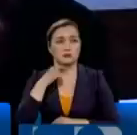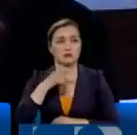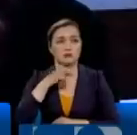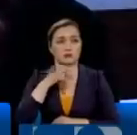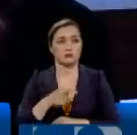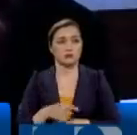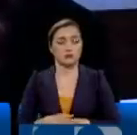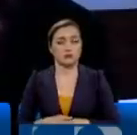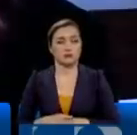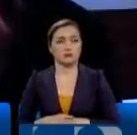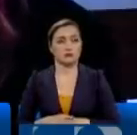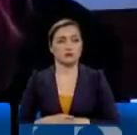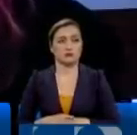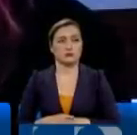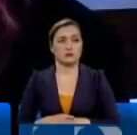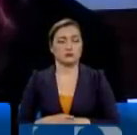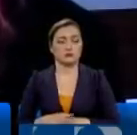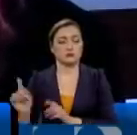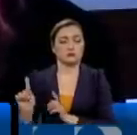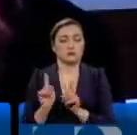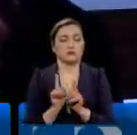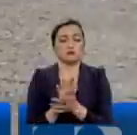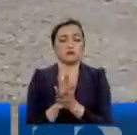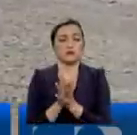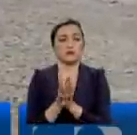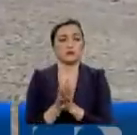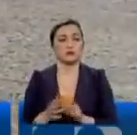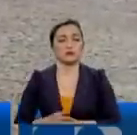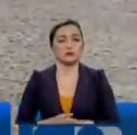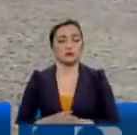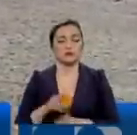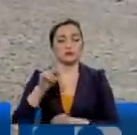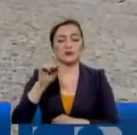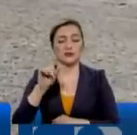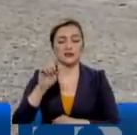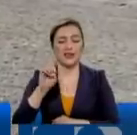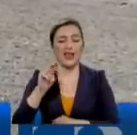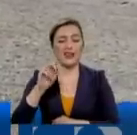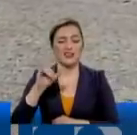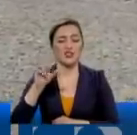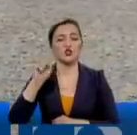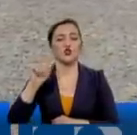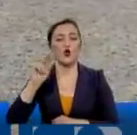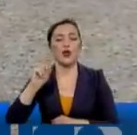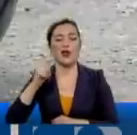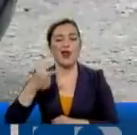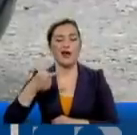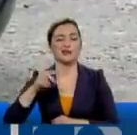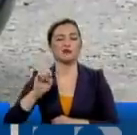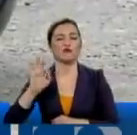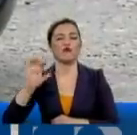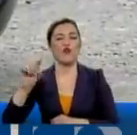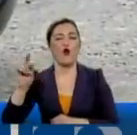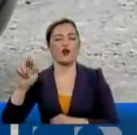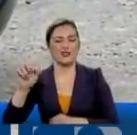porque él no está a la ausencia. Kenny Solange Andrade Flores cuenta con prisión preventiva por el delito